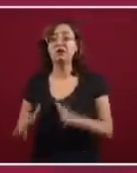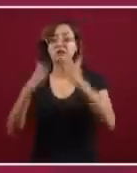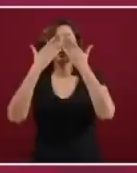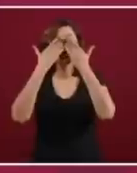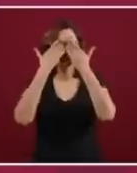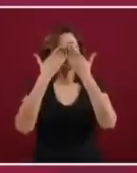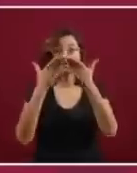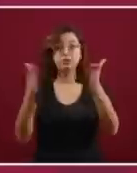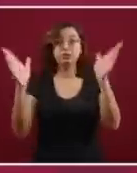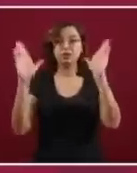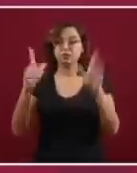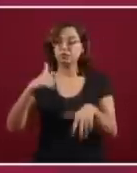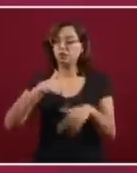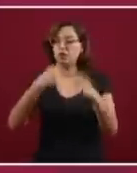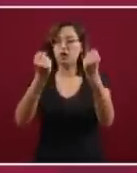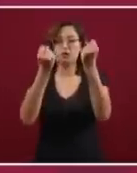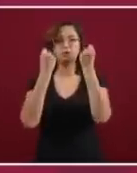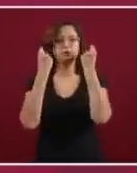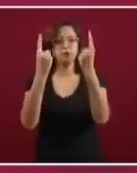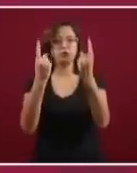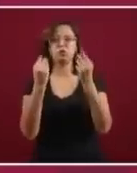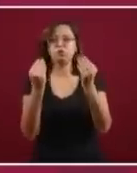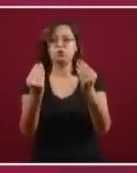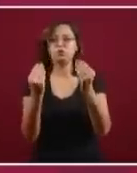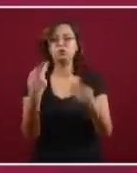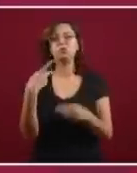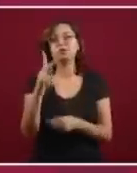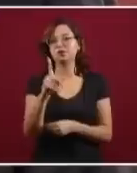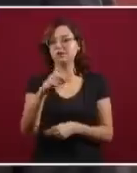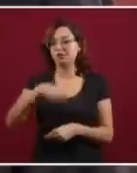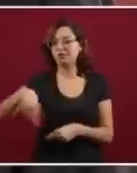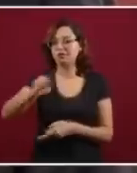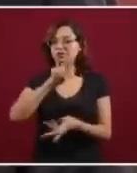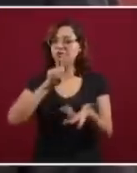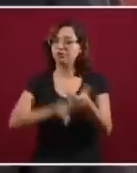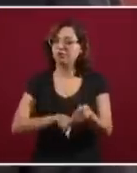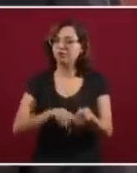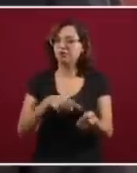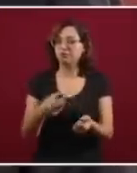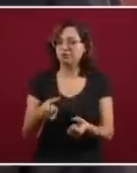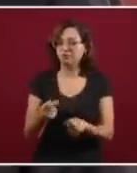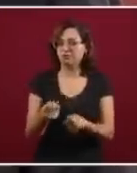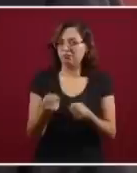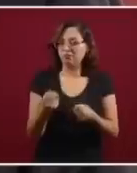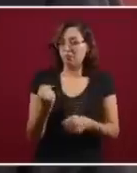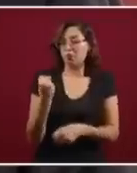admiró tenían demasiado apego al poder